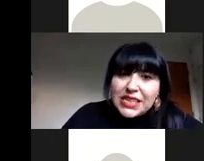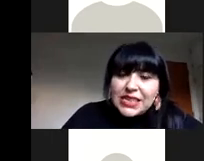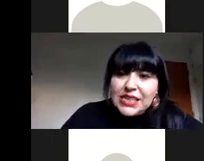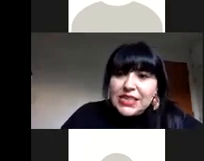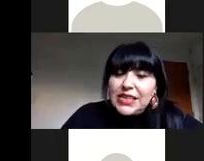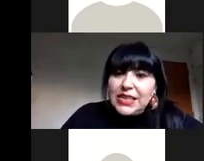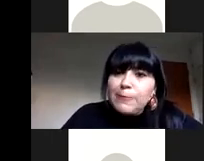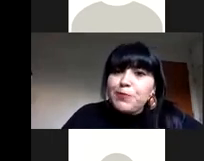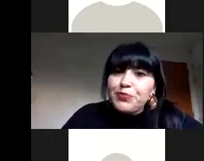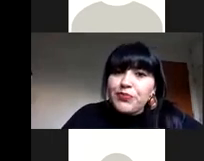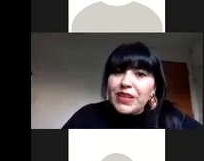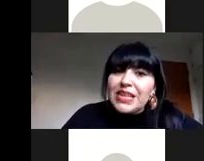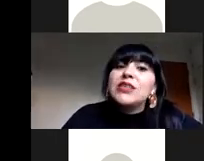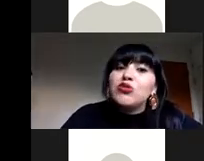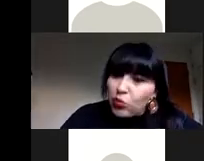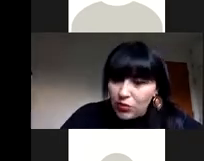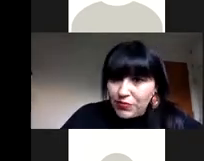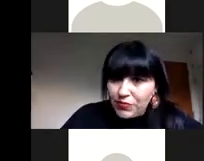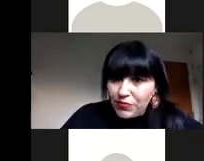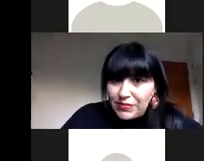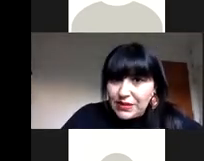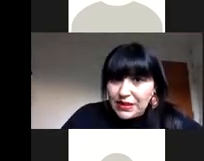mantener ese consumo.